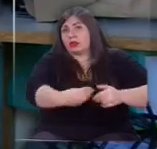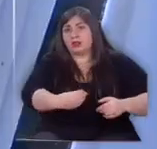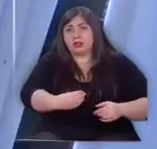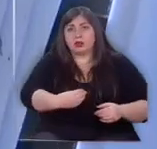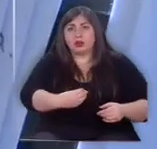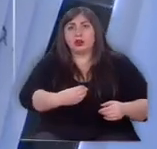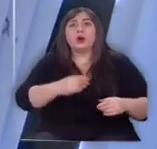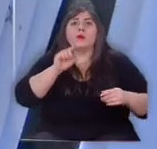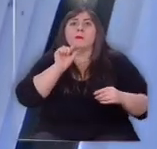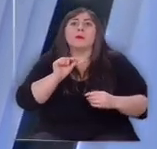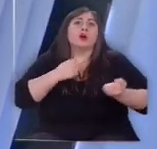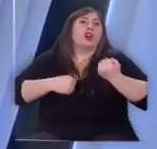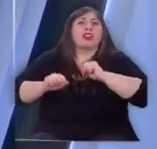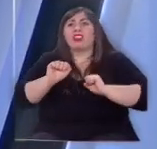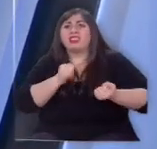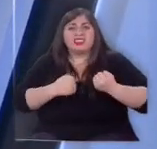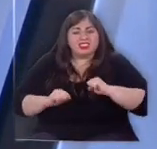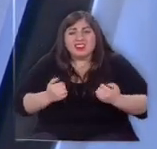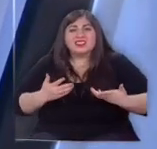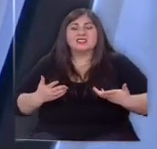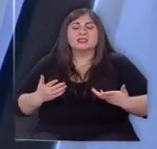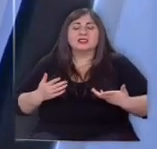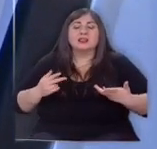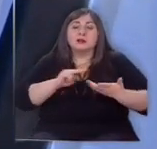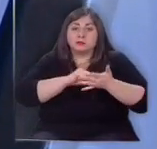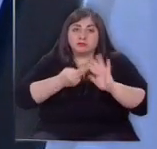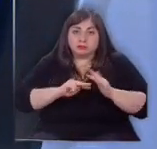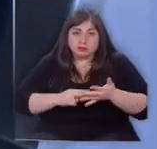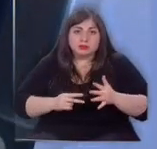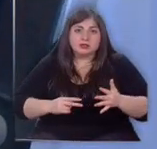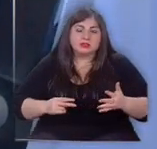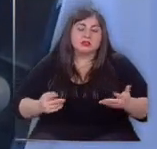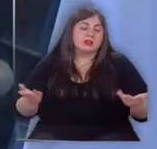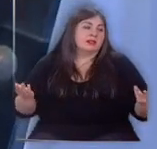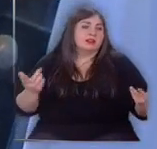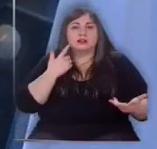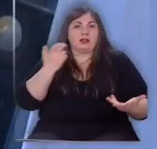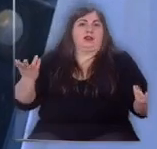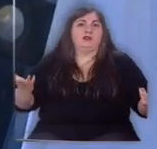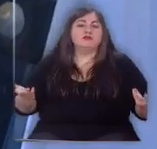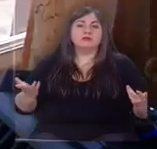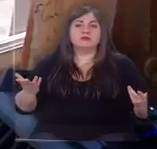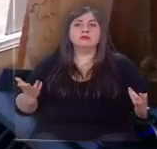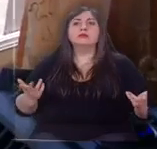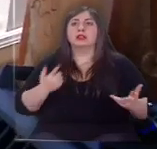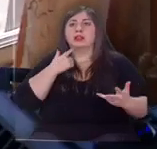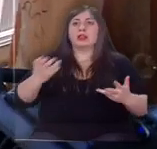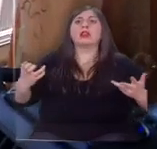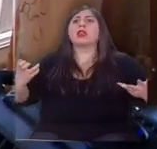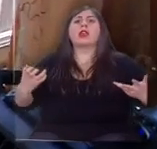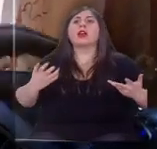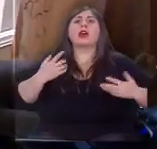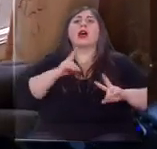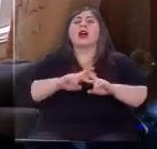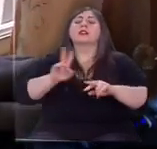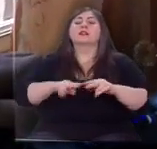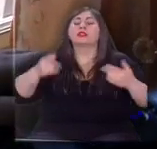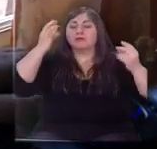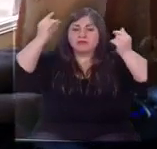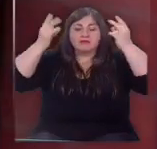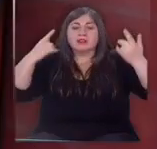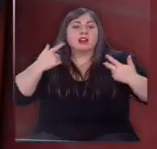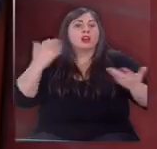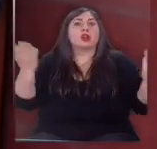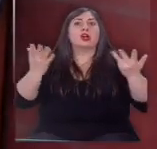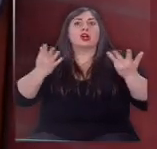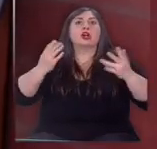poco de estrés, un poco de caos y rayos. Dije, ¿qué? ¿Qué? Dije, ¿qué se me ocurre? ¿De